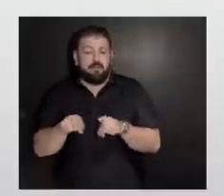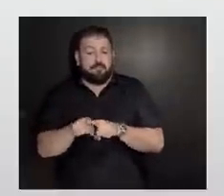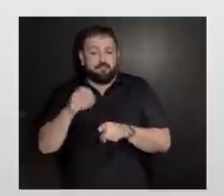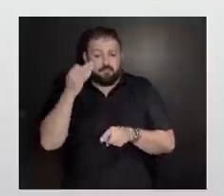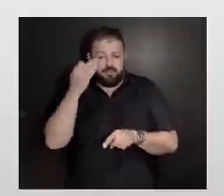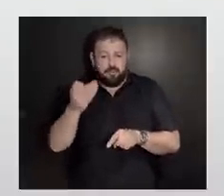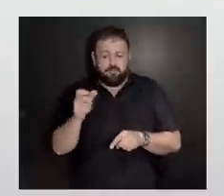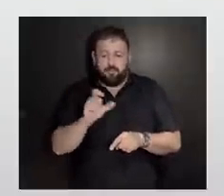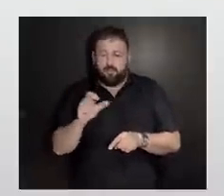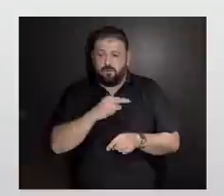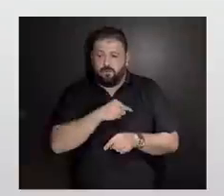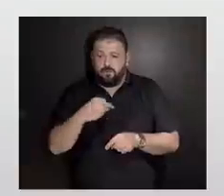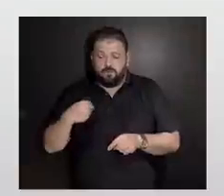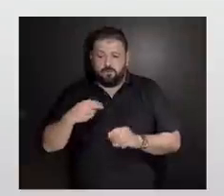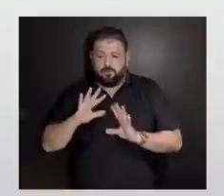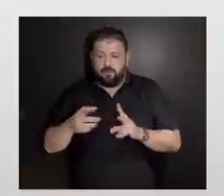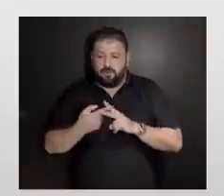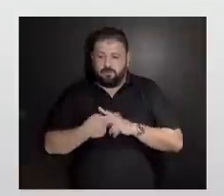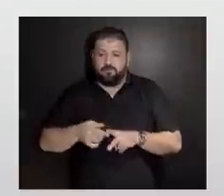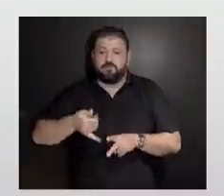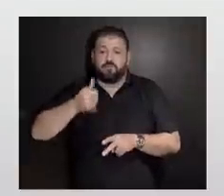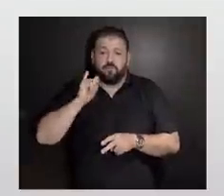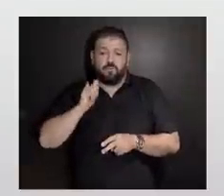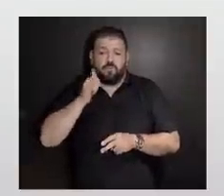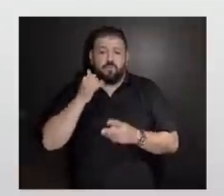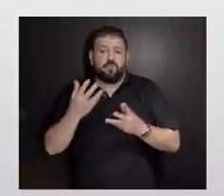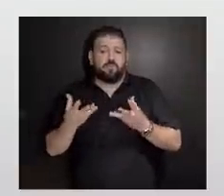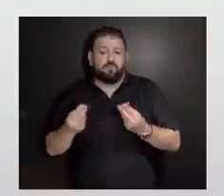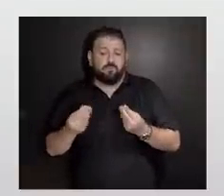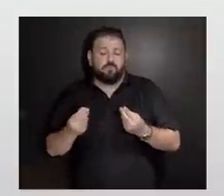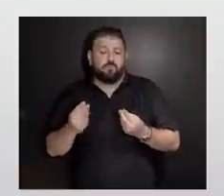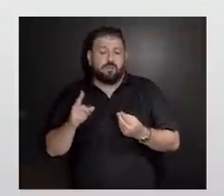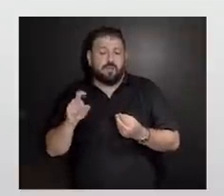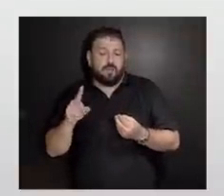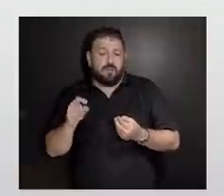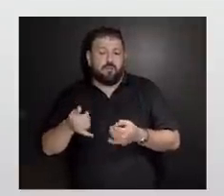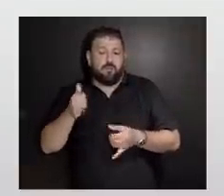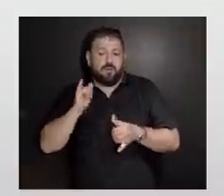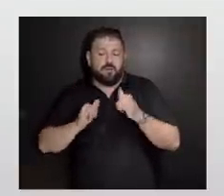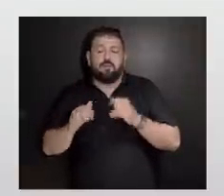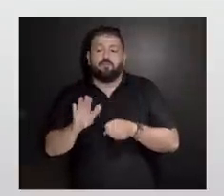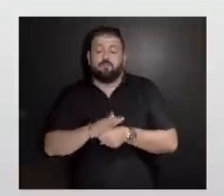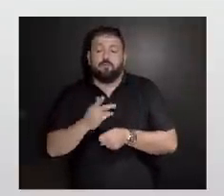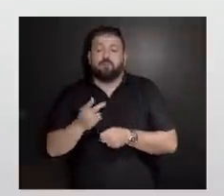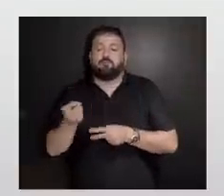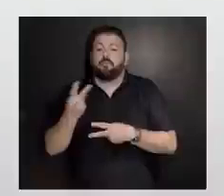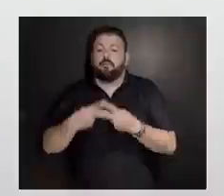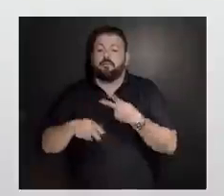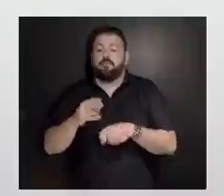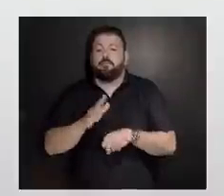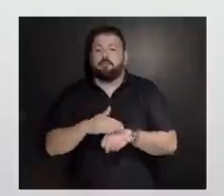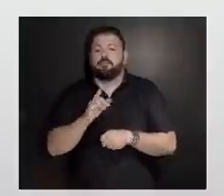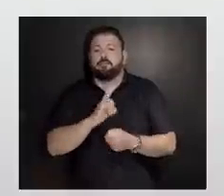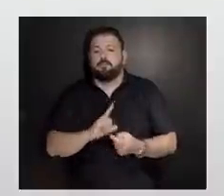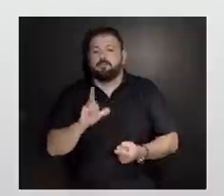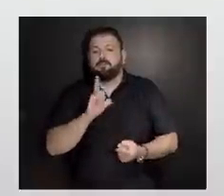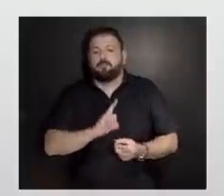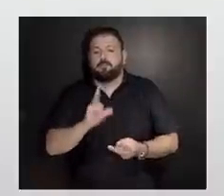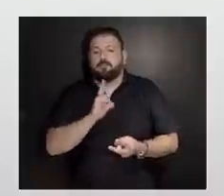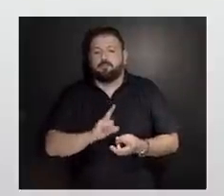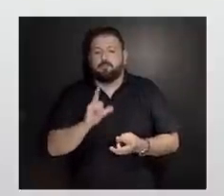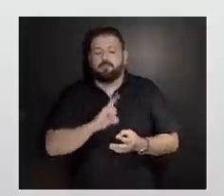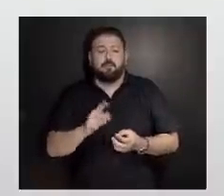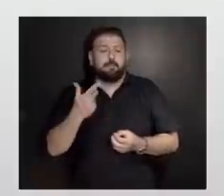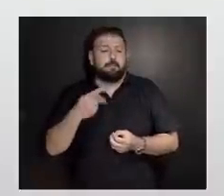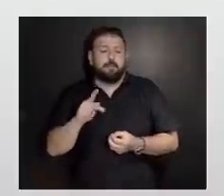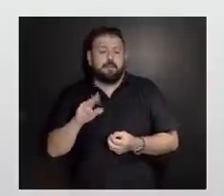si nosotros tomamos mucha agua, puede haber un proceso de deshidratación, ¿ves? Porque vamos a orinar más, pero no solamente se va a eliminar